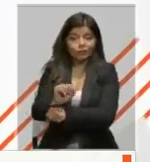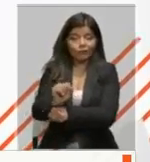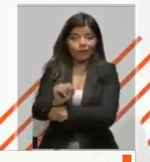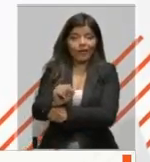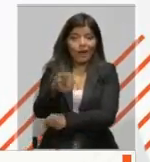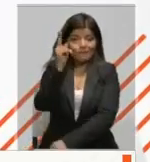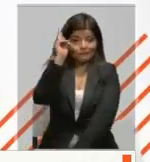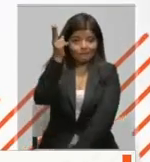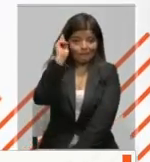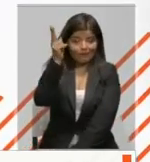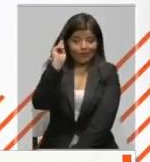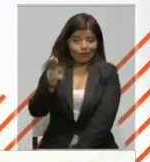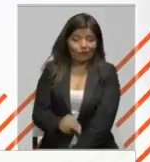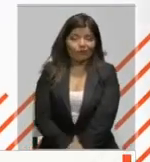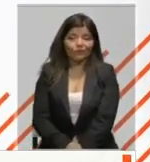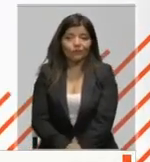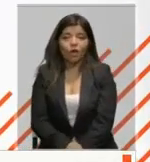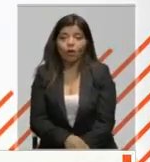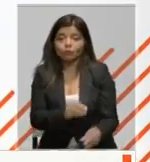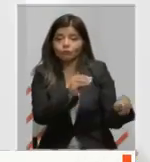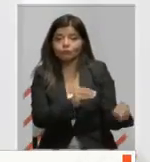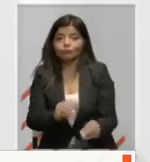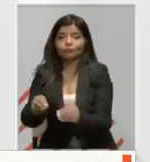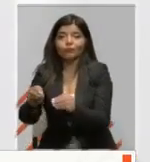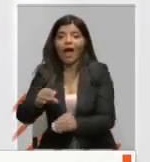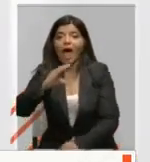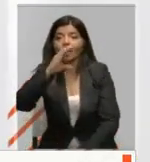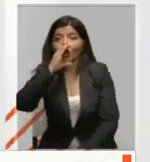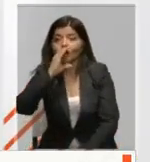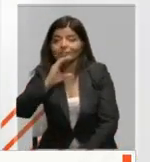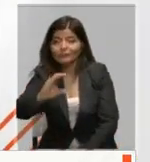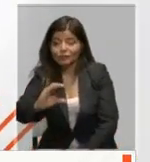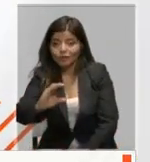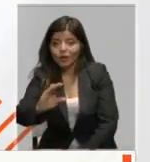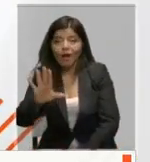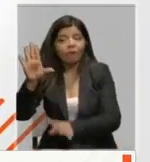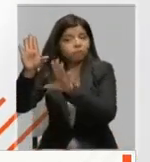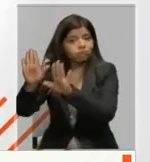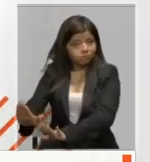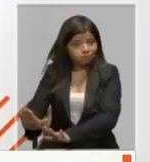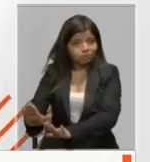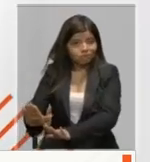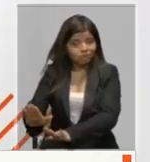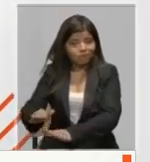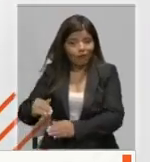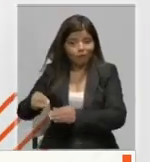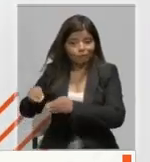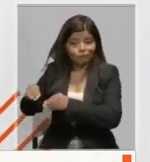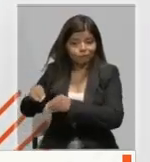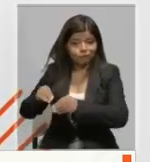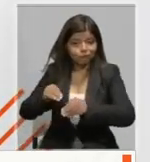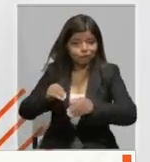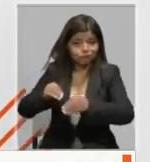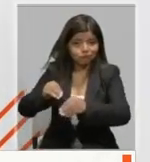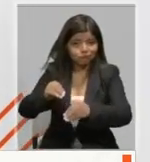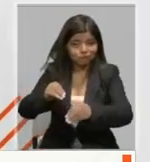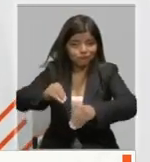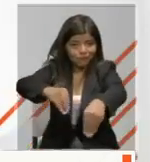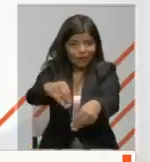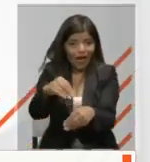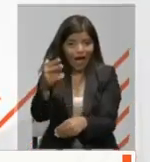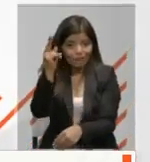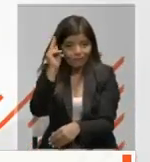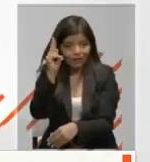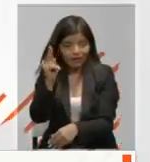Nueva Libertadores, que va de Florida a Concepción, retuvo a este joven y lo trasladó más de 40 kilómetros desde el punto donde